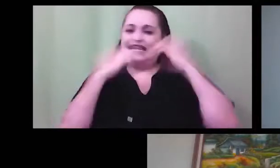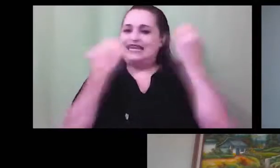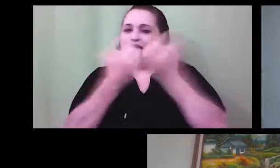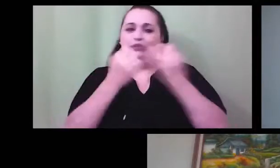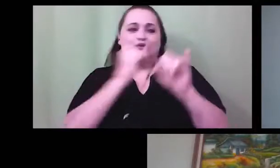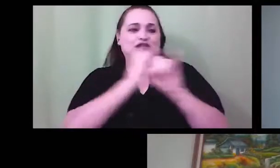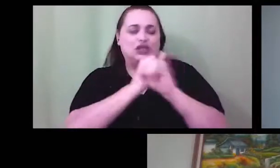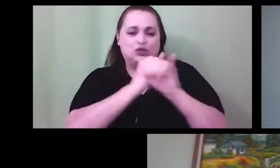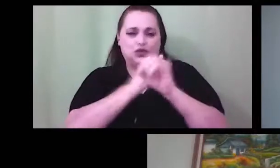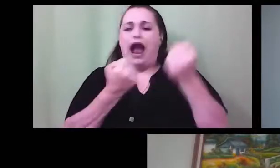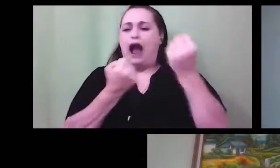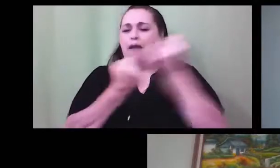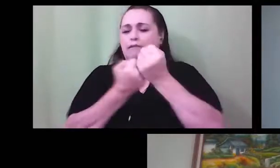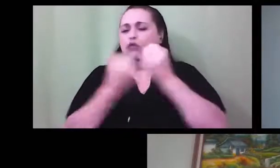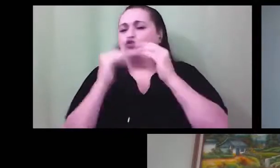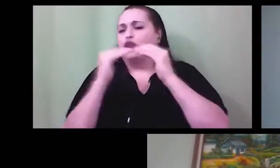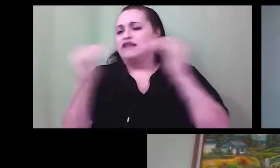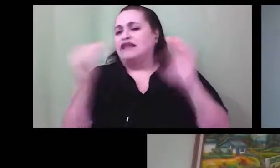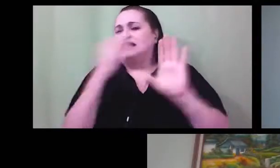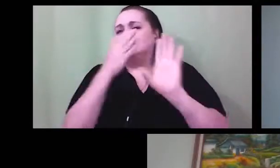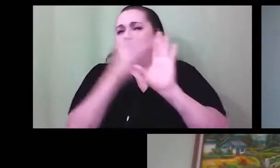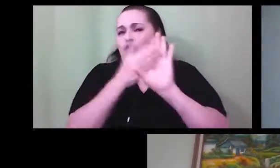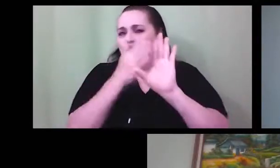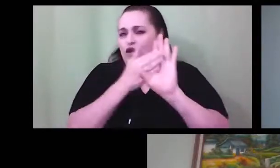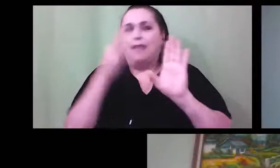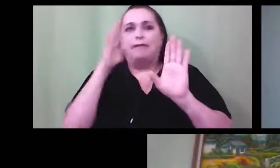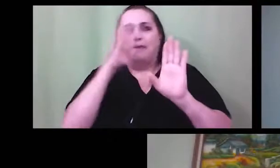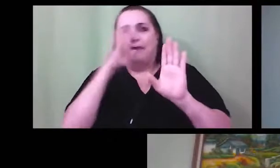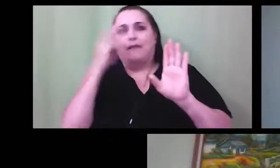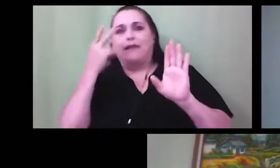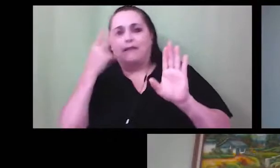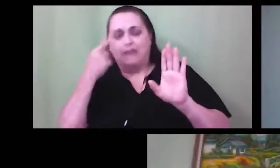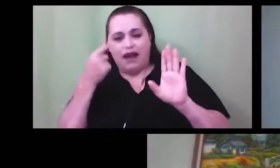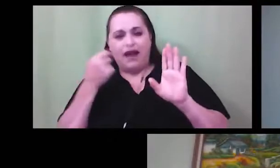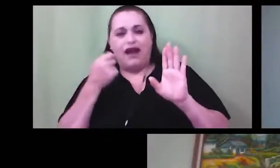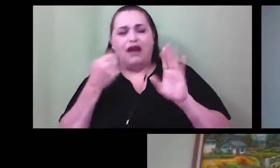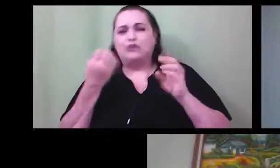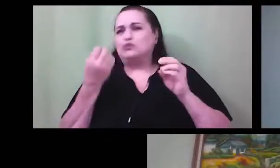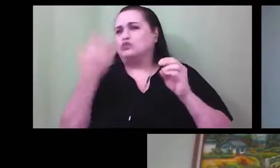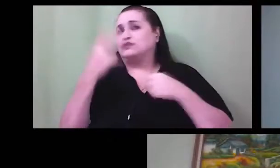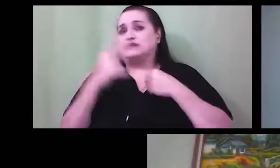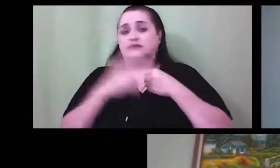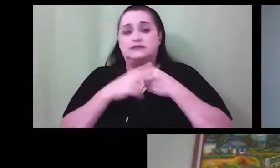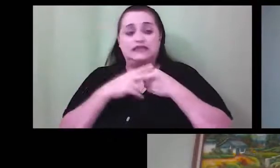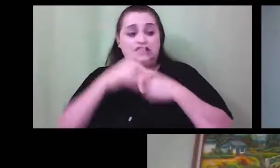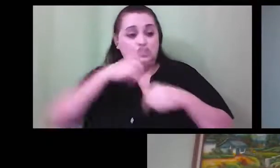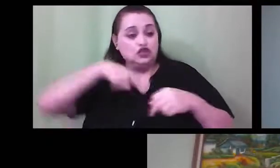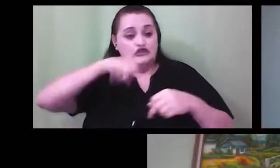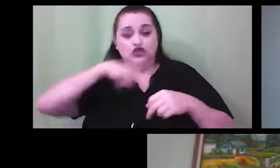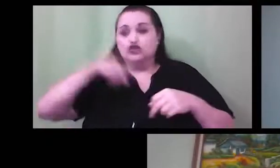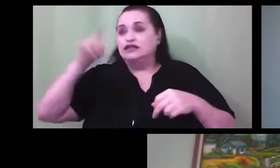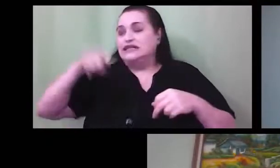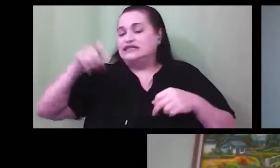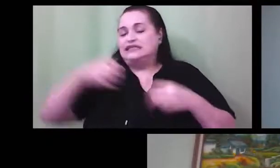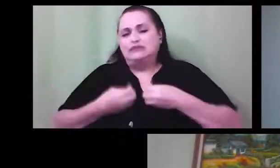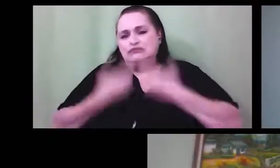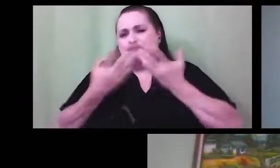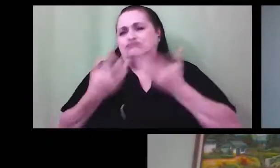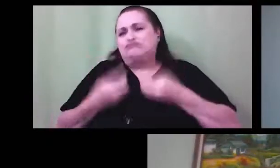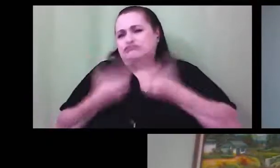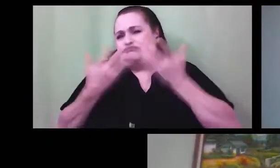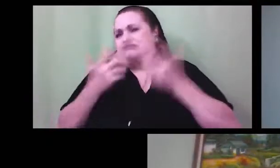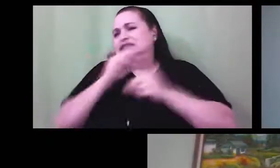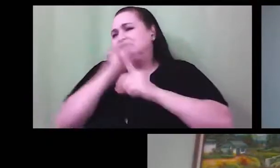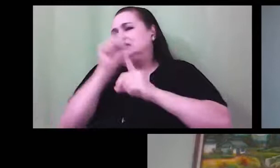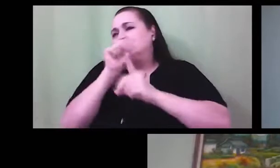Vea, apoyo a nivel de psicología para papá y mamá, ¿verdad? Que muchas veces nosotros necesitamos desahogarnos de alguna